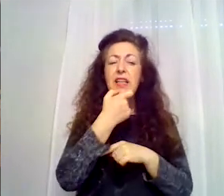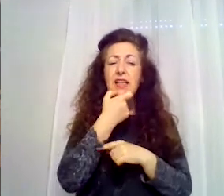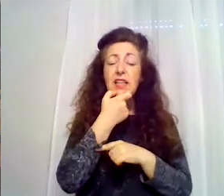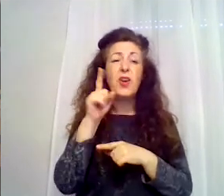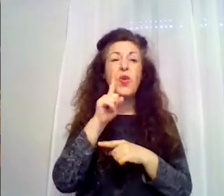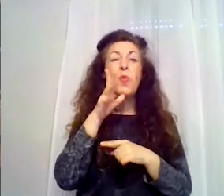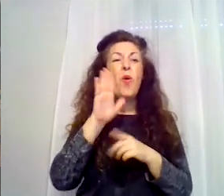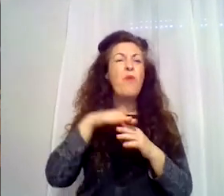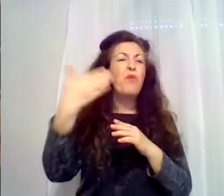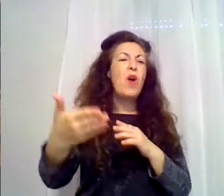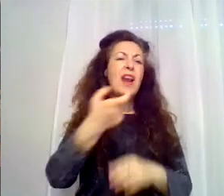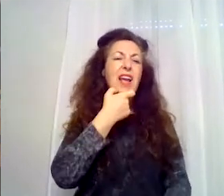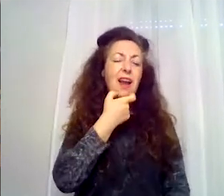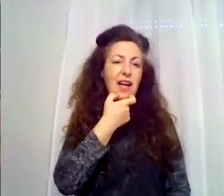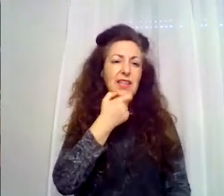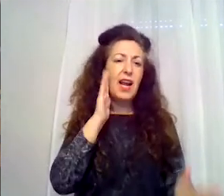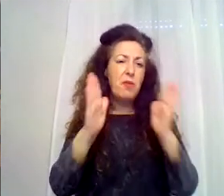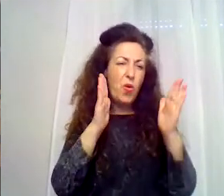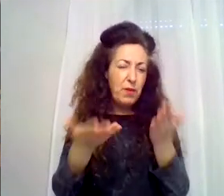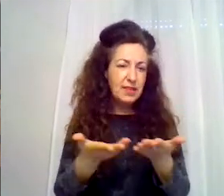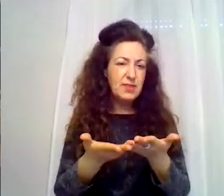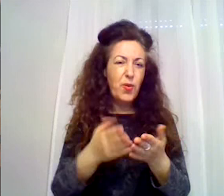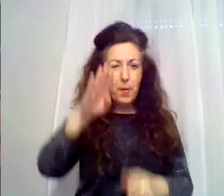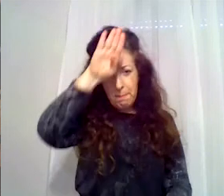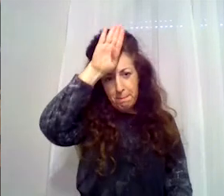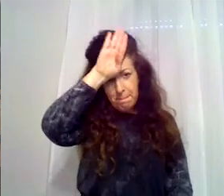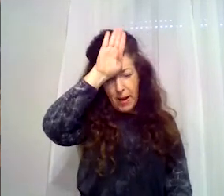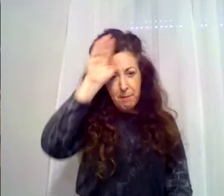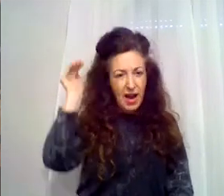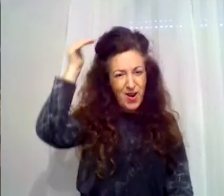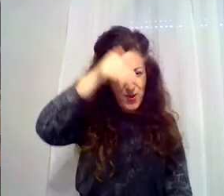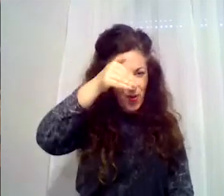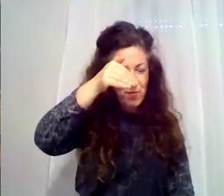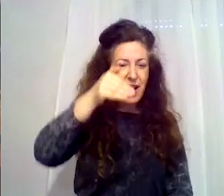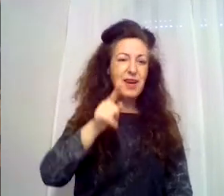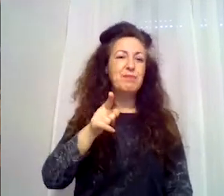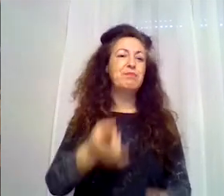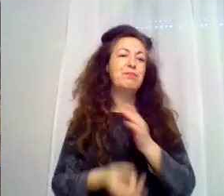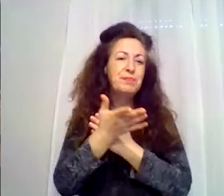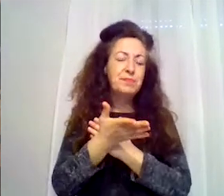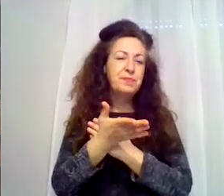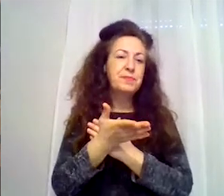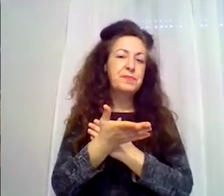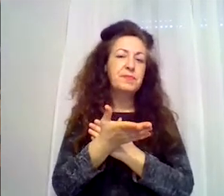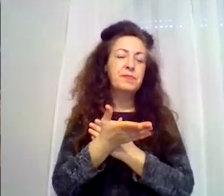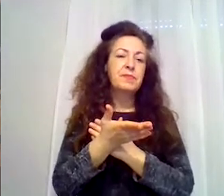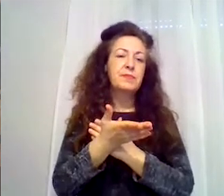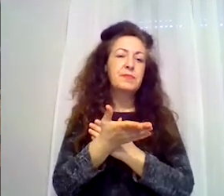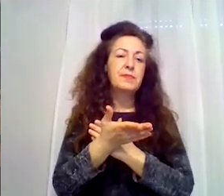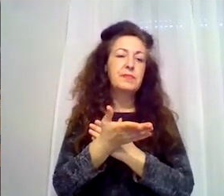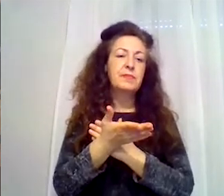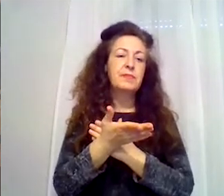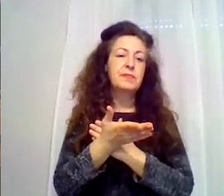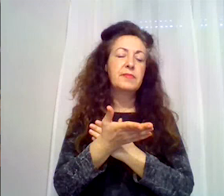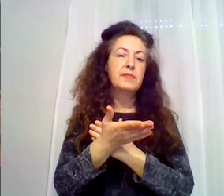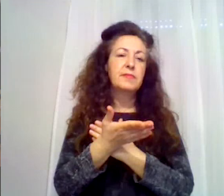ocurría fuera de Inglaterra, es decir, por el momento en que el Papa de Roma decreta, o que el